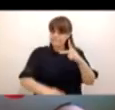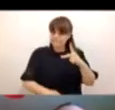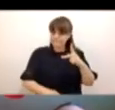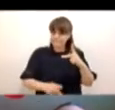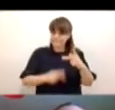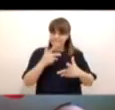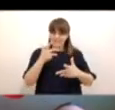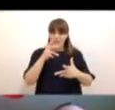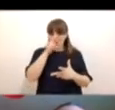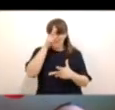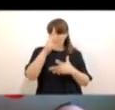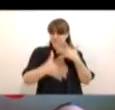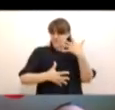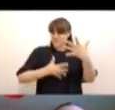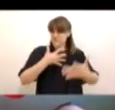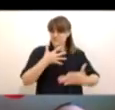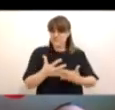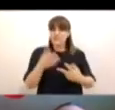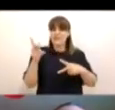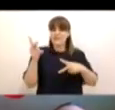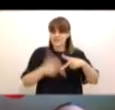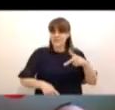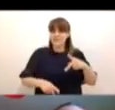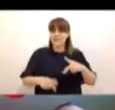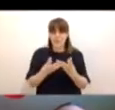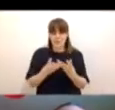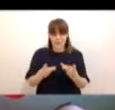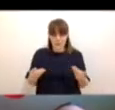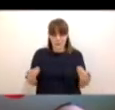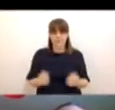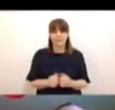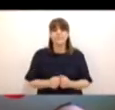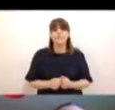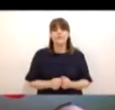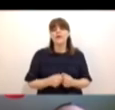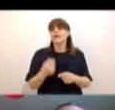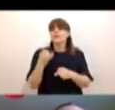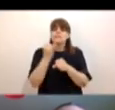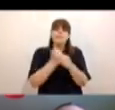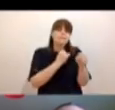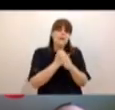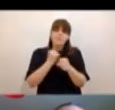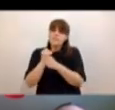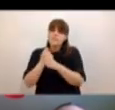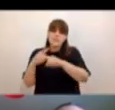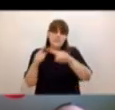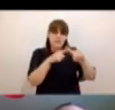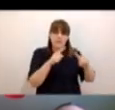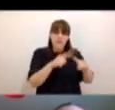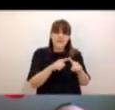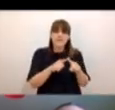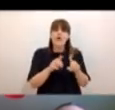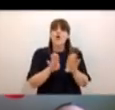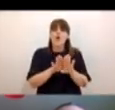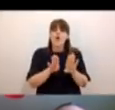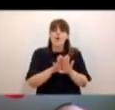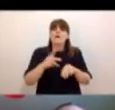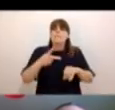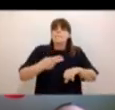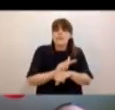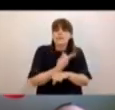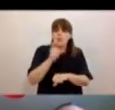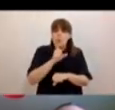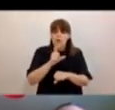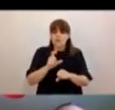esto nada más para resaltar hay digamos estudios y análisis de UNICEF que vinculan la disciplina violenta con menor